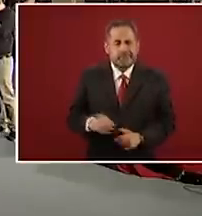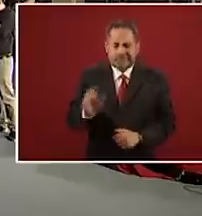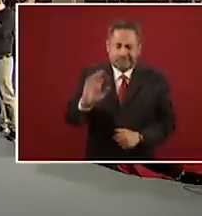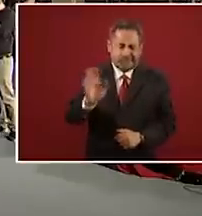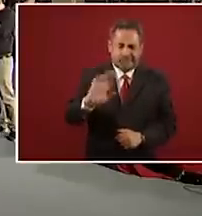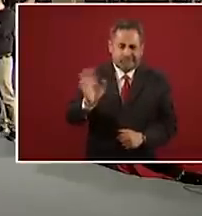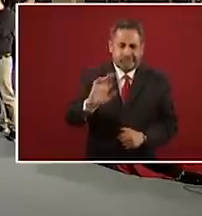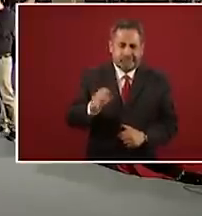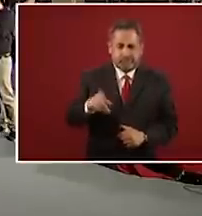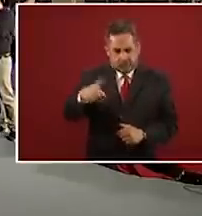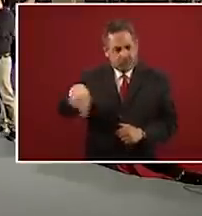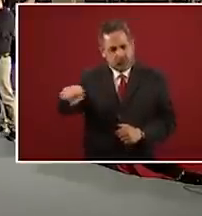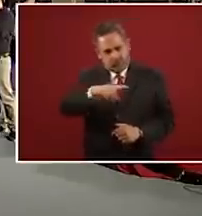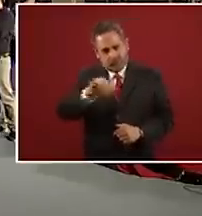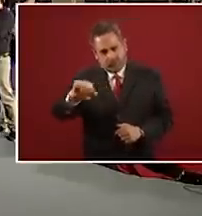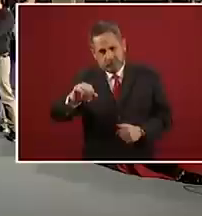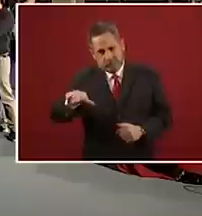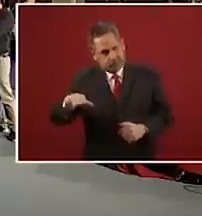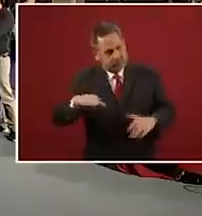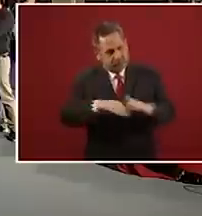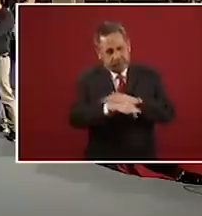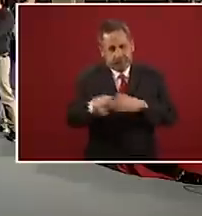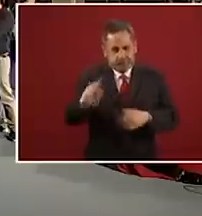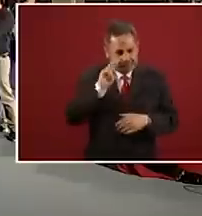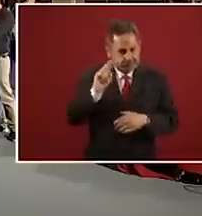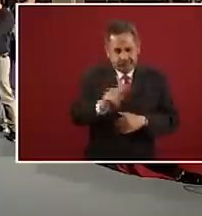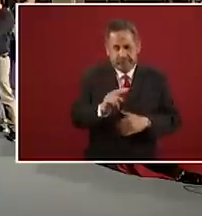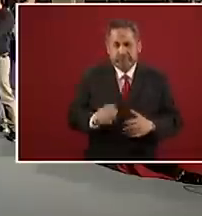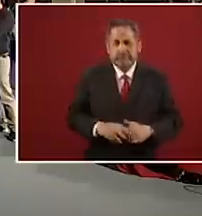No, yo no. Pero ustedes sí, para que es.